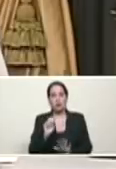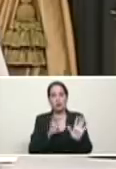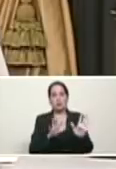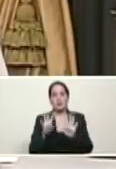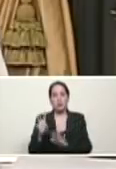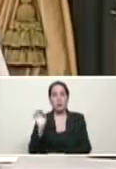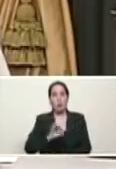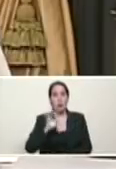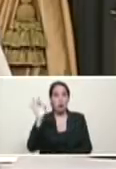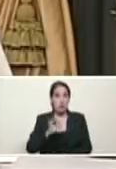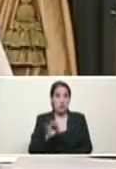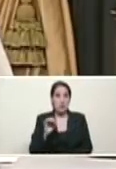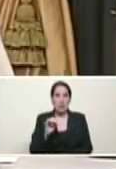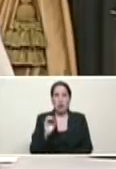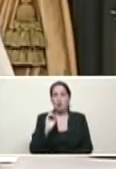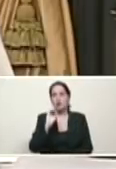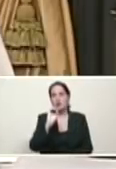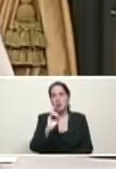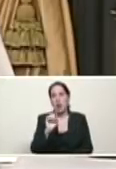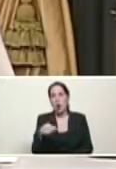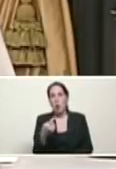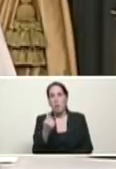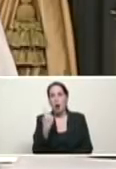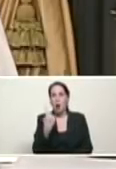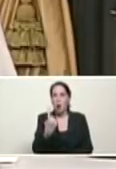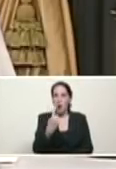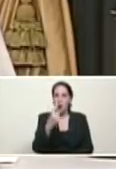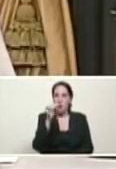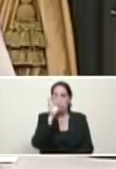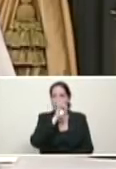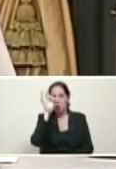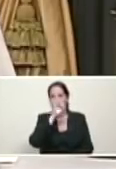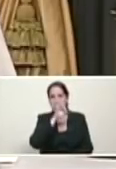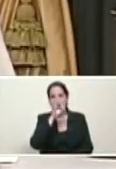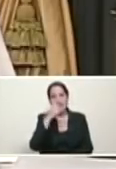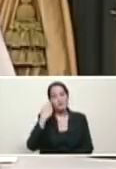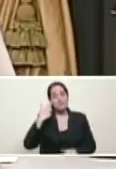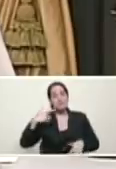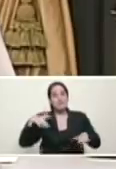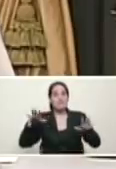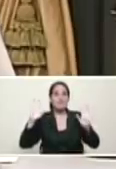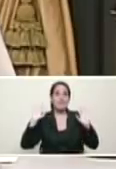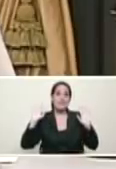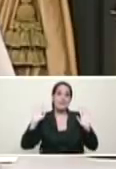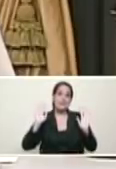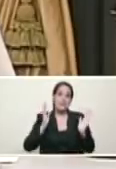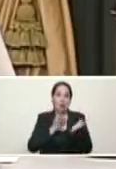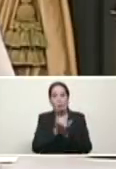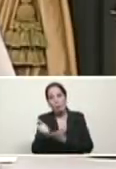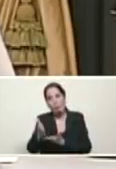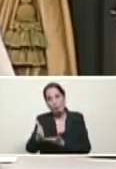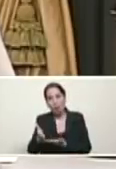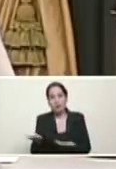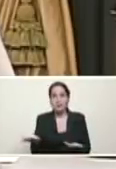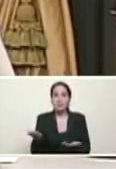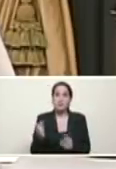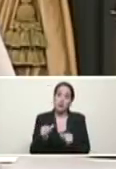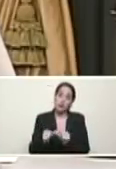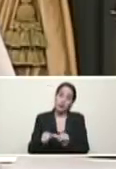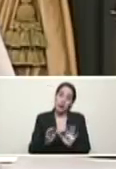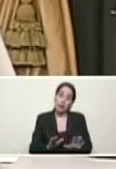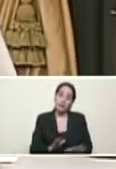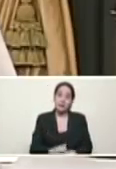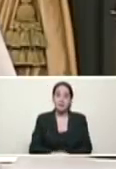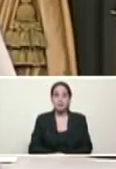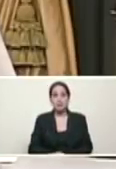99.99%. Hay un 0.1% que, bueno, confirman la regla. Bueno, están allí.